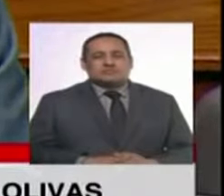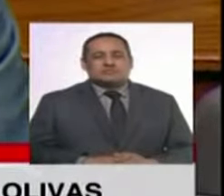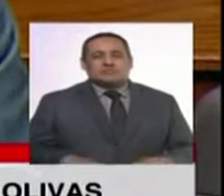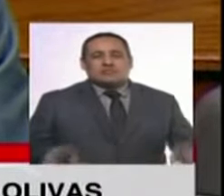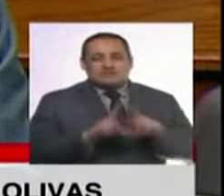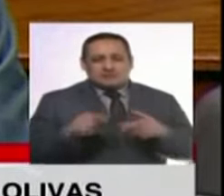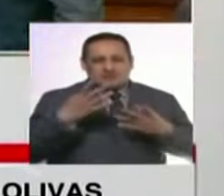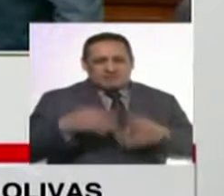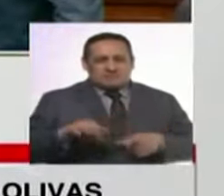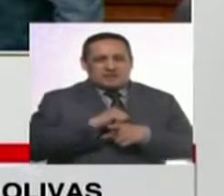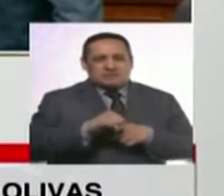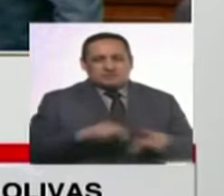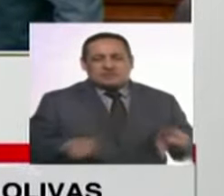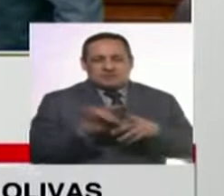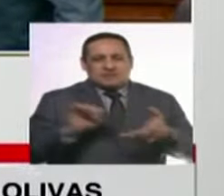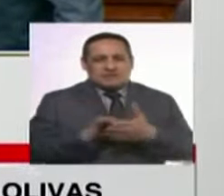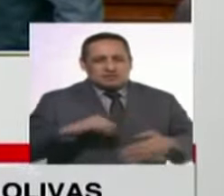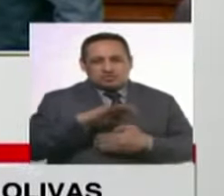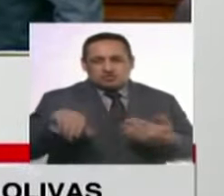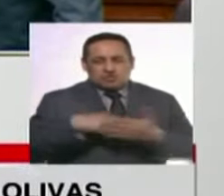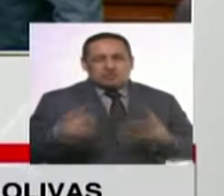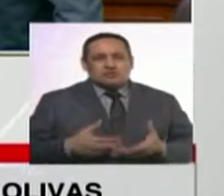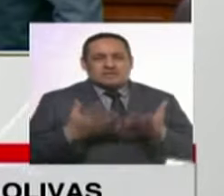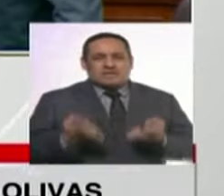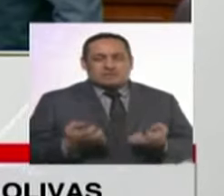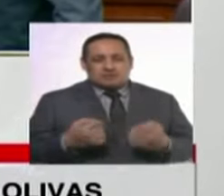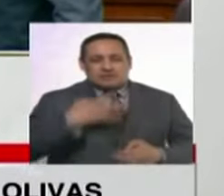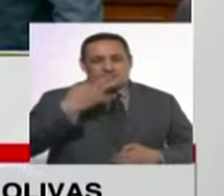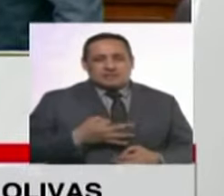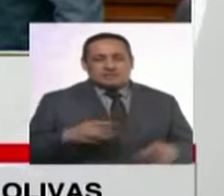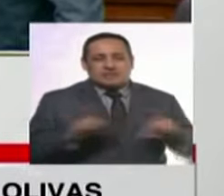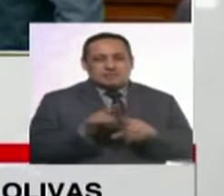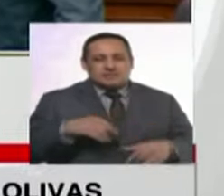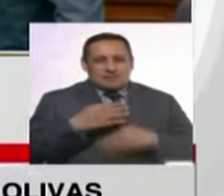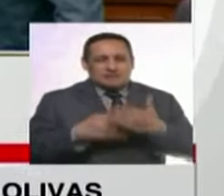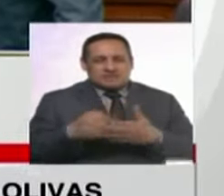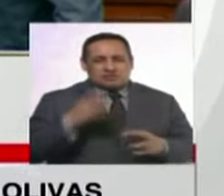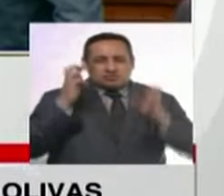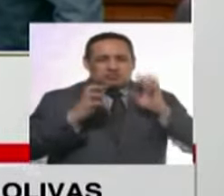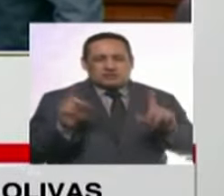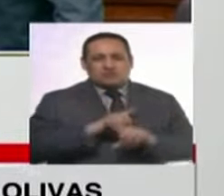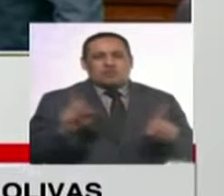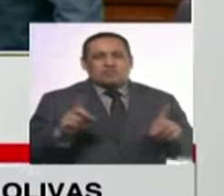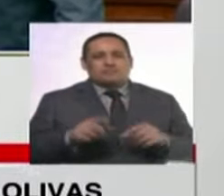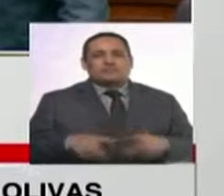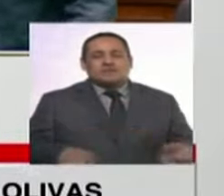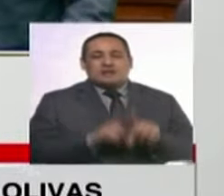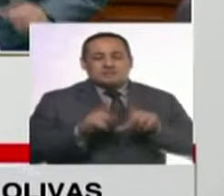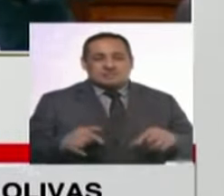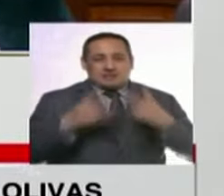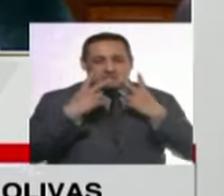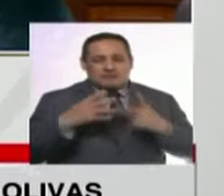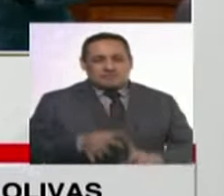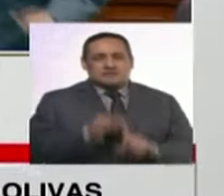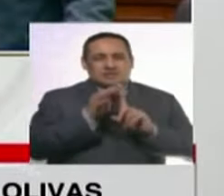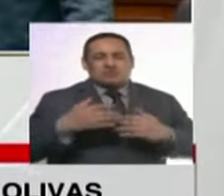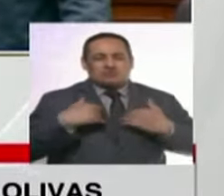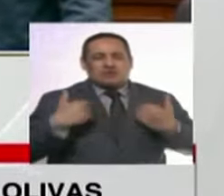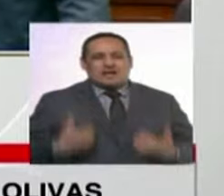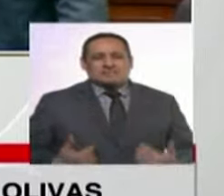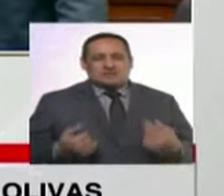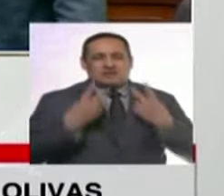sea práctico y en todo caso Todos queremos realmente salir de las dudas de veras particularmente Yo